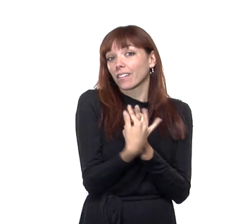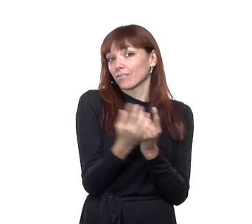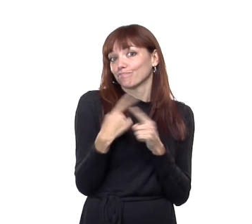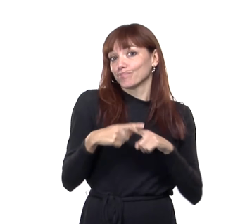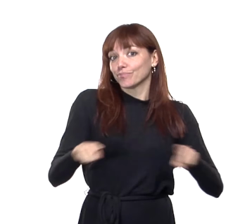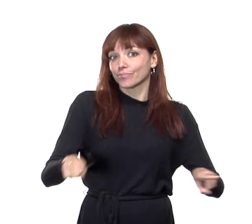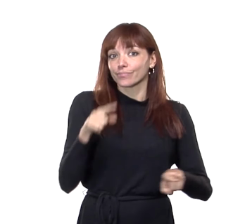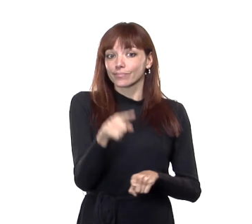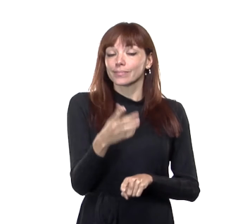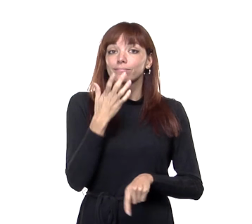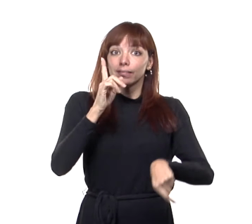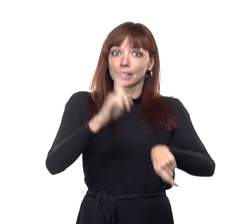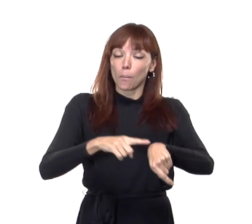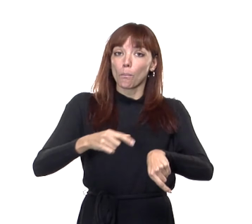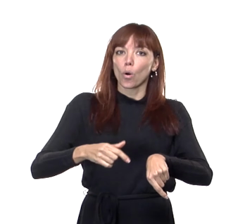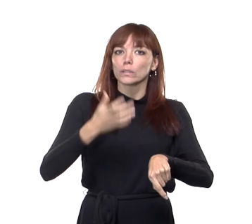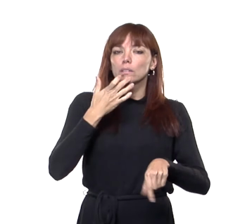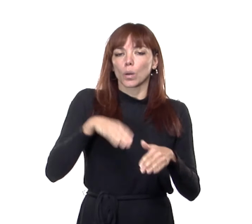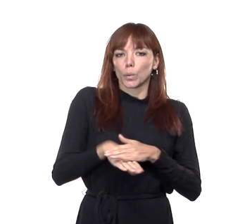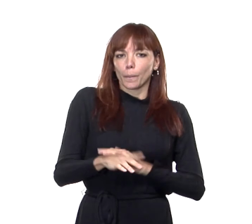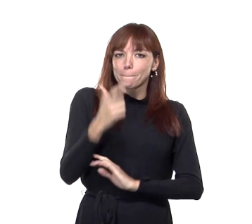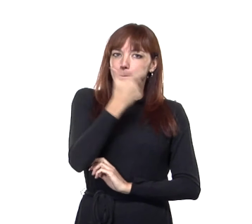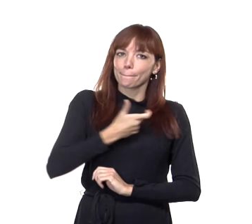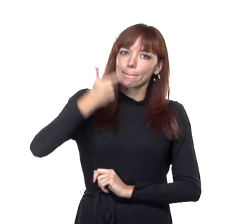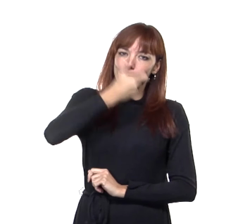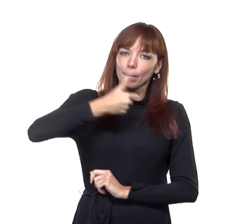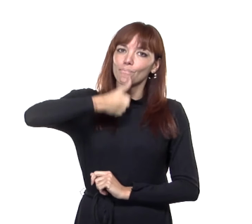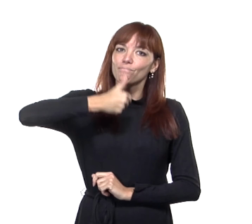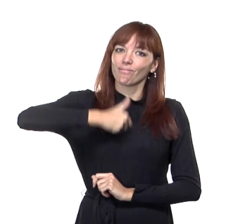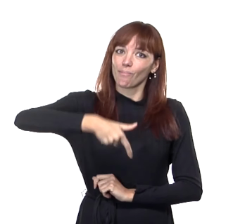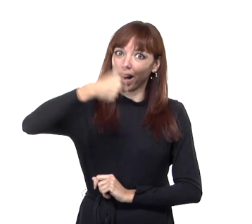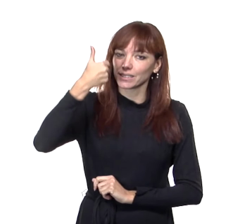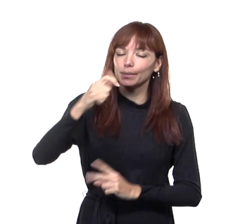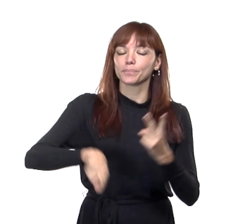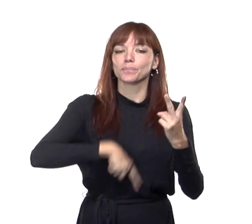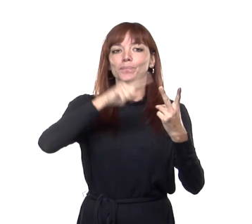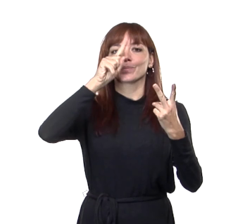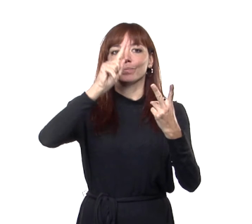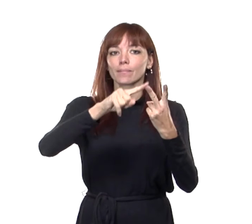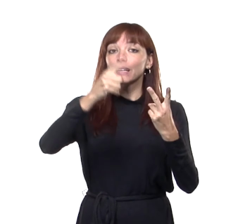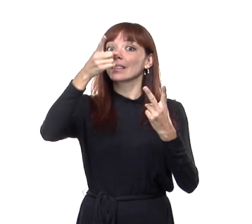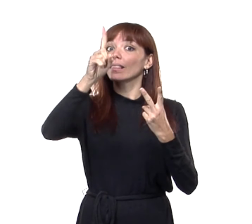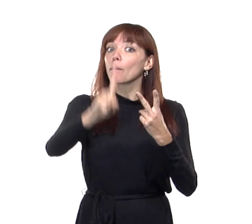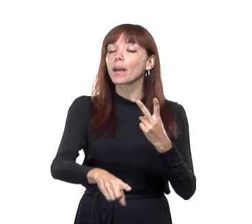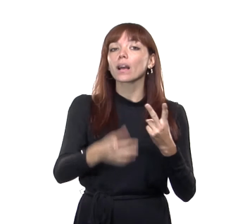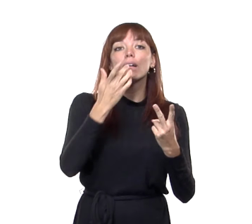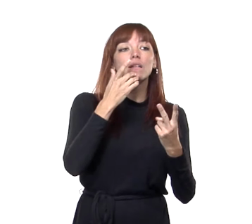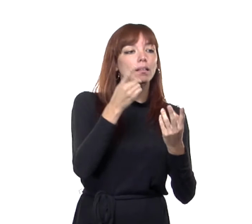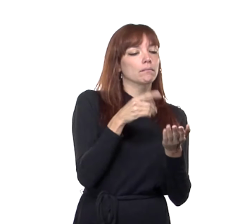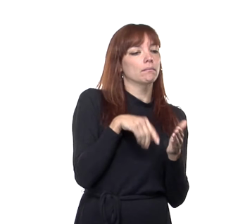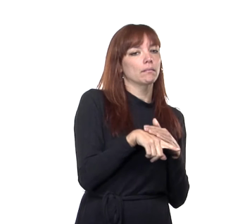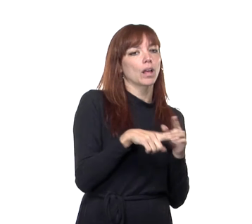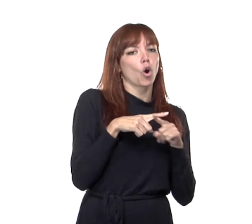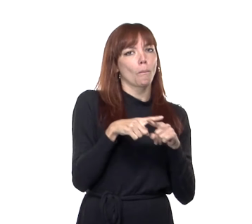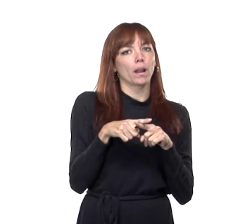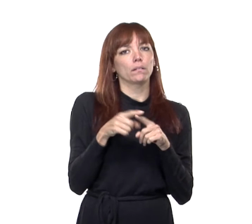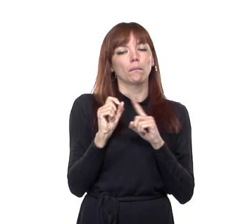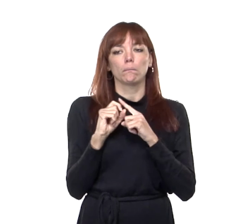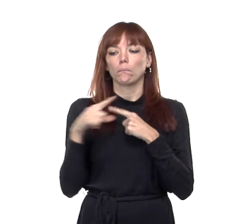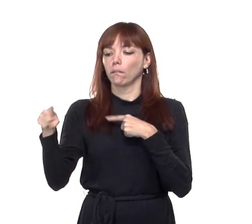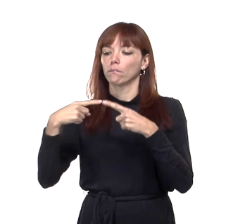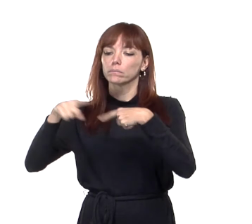a más tiempo que tengas esos datos y además que los pases los compartan los vendas